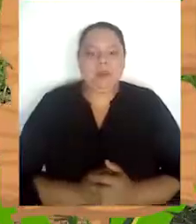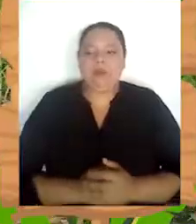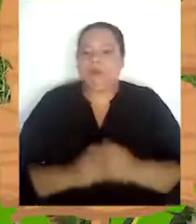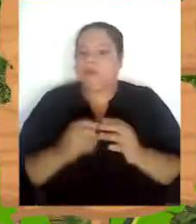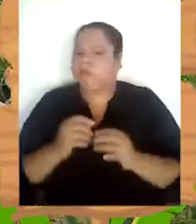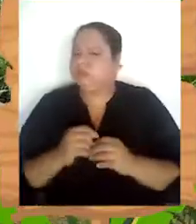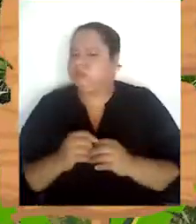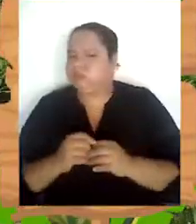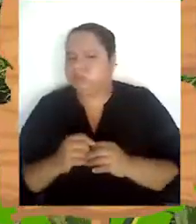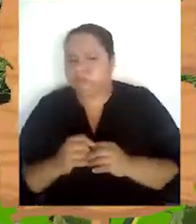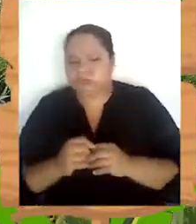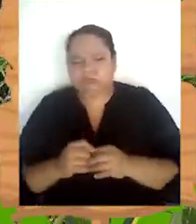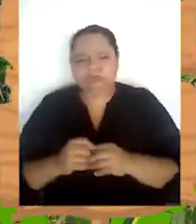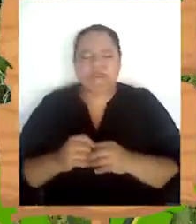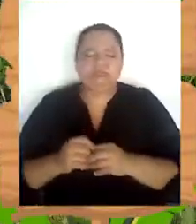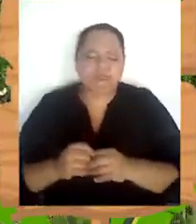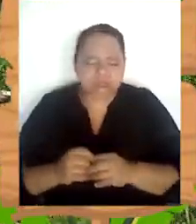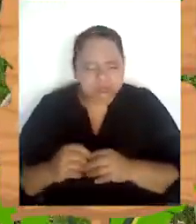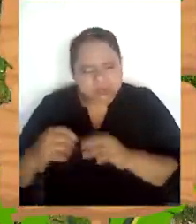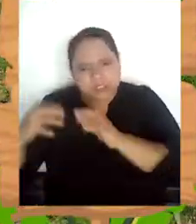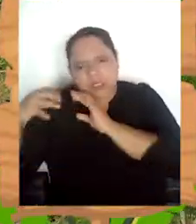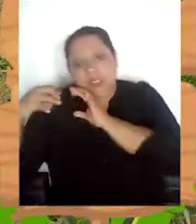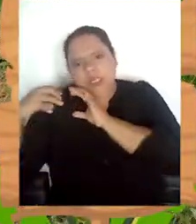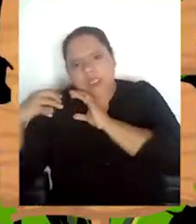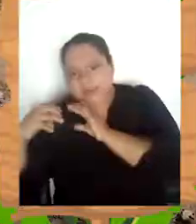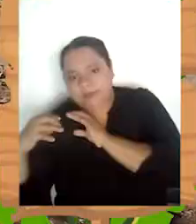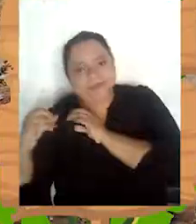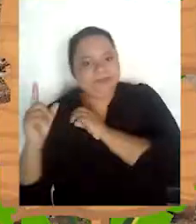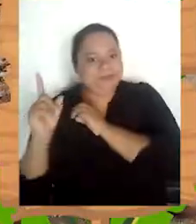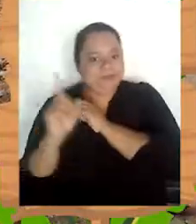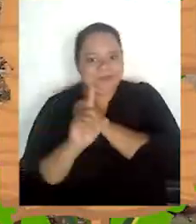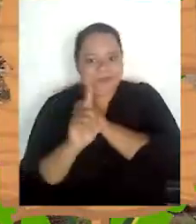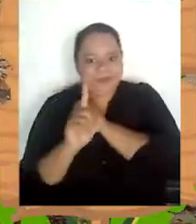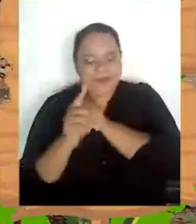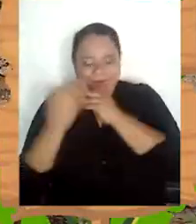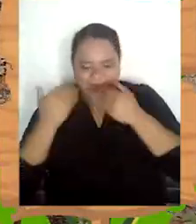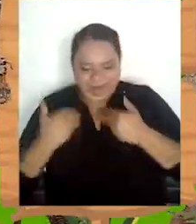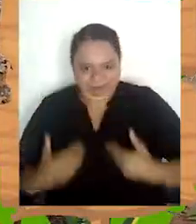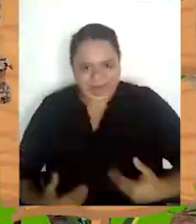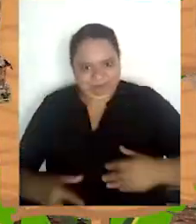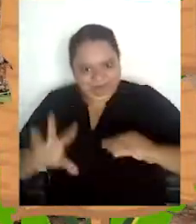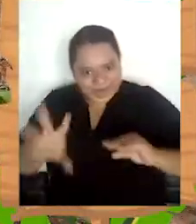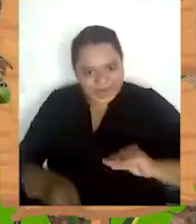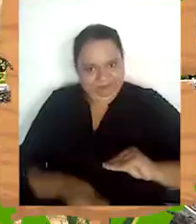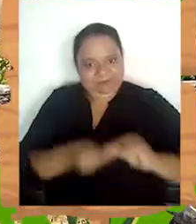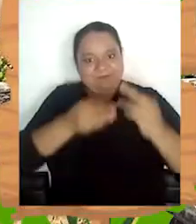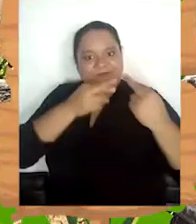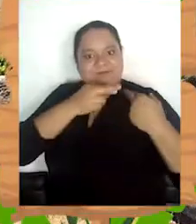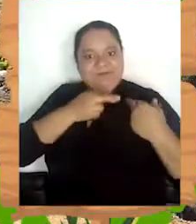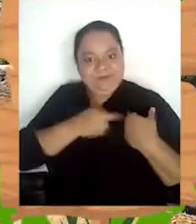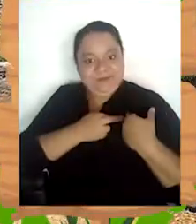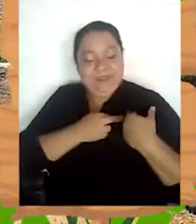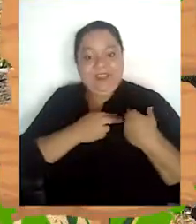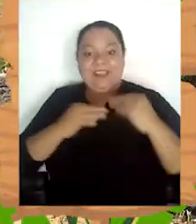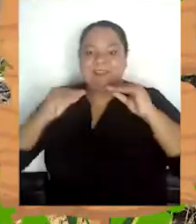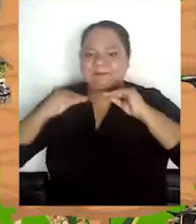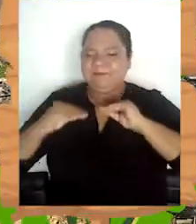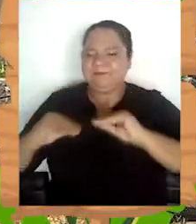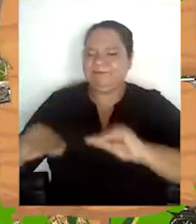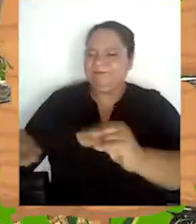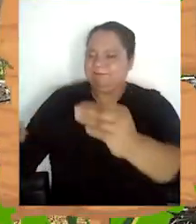una tarea, se convierte en parte de nosotros. ¿Saben por qué? Porque nos enseñan